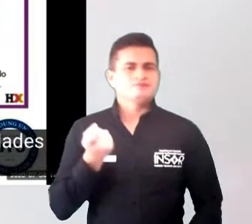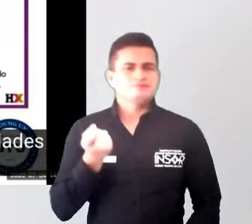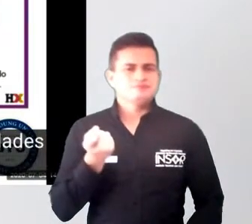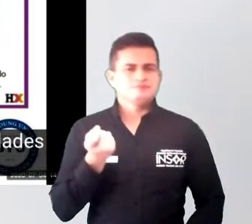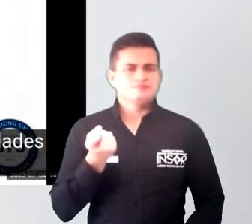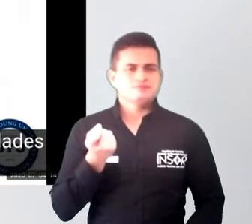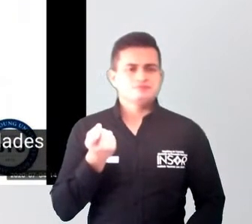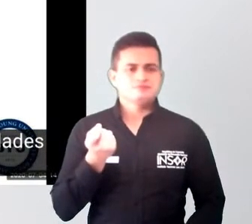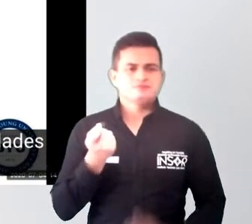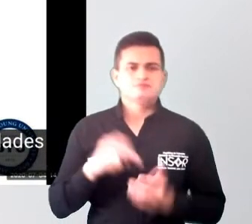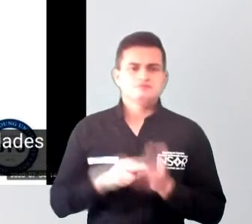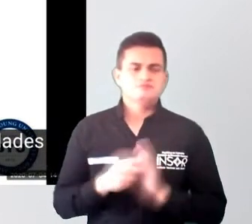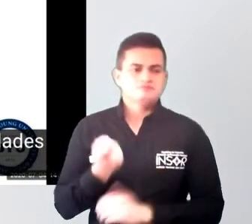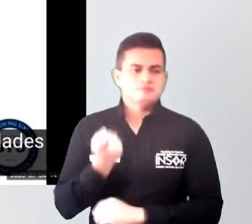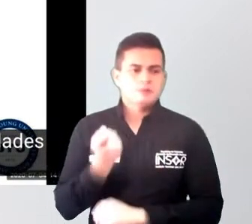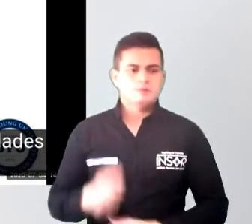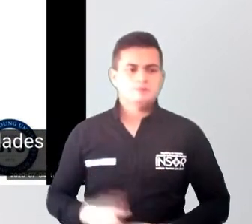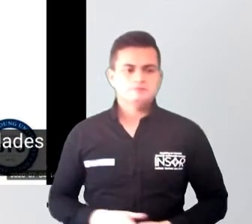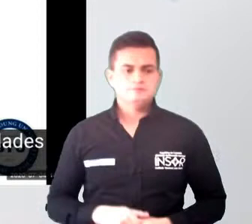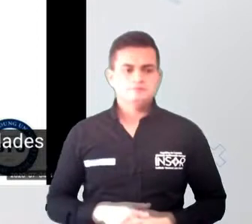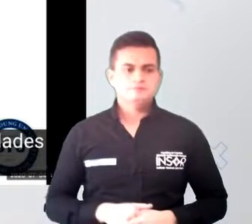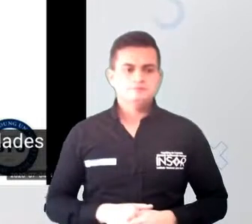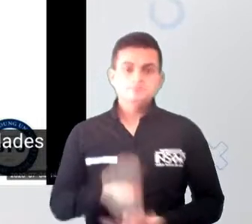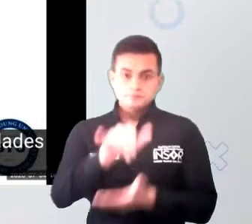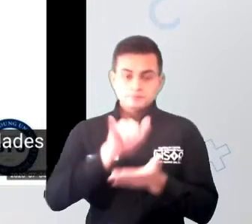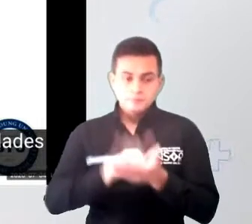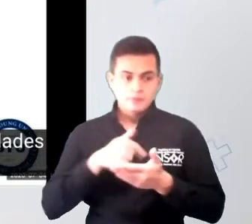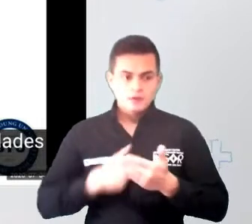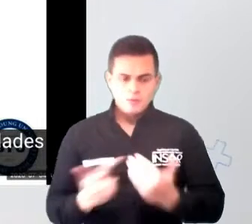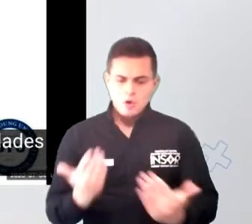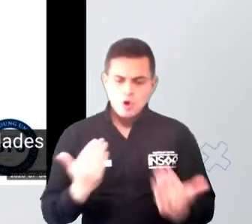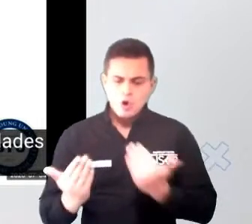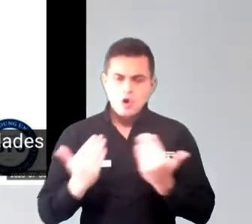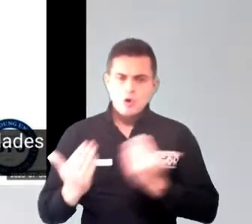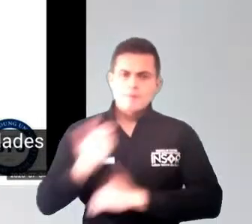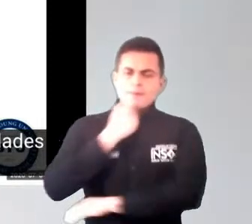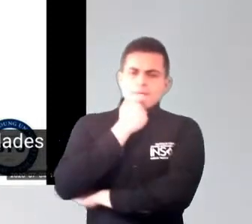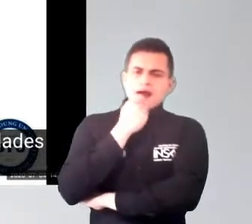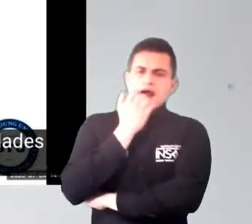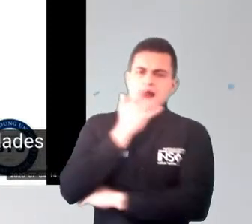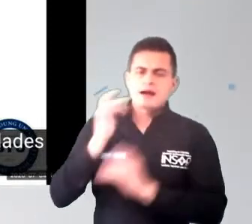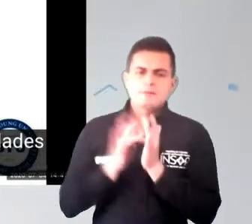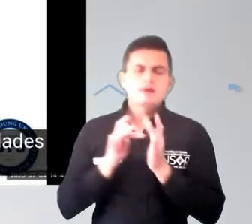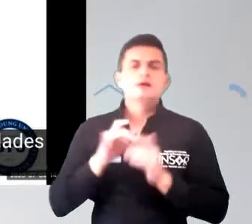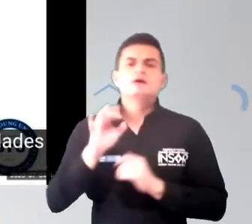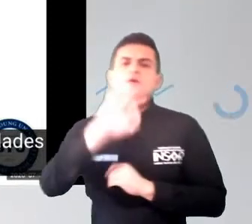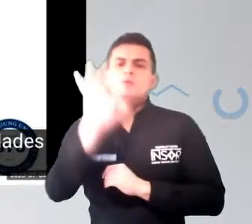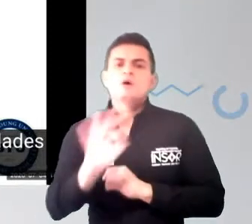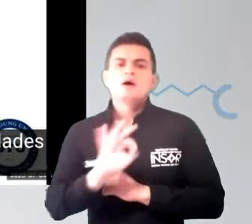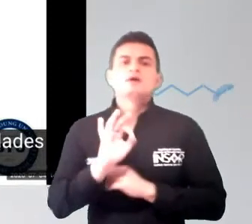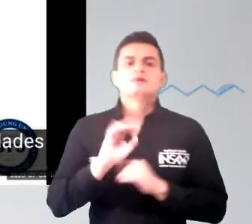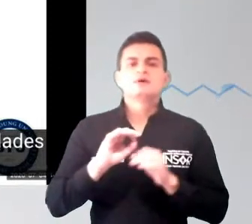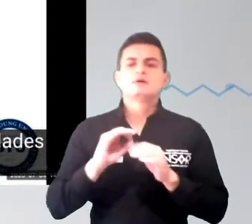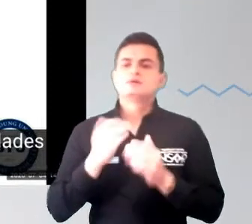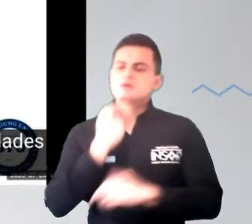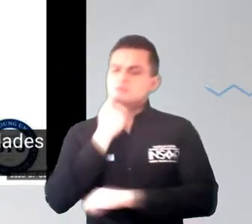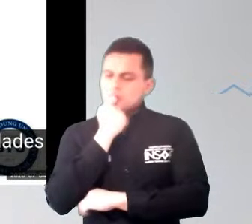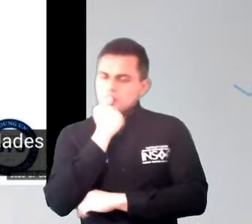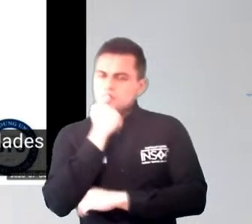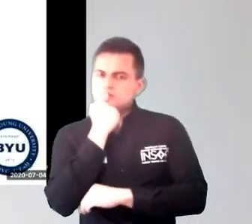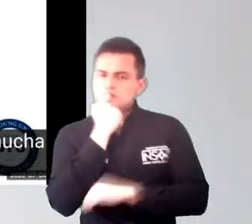de lo que queremos. Comparemos esto con algunas tasas de finalización para cursos en modalidad virtual y